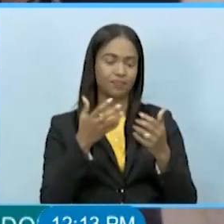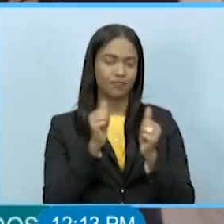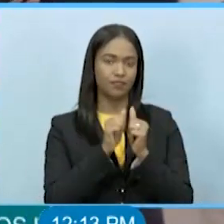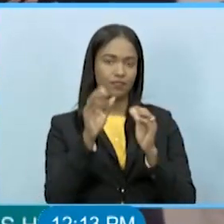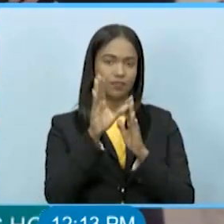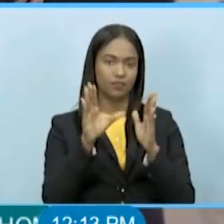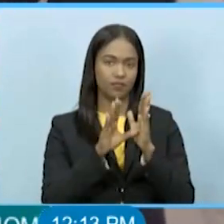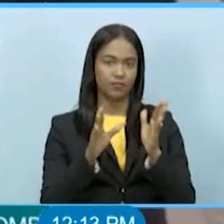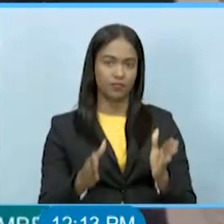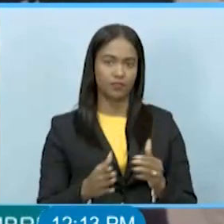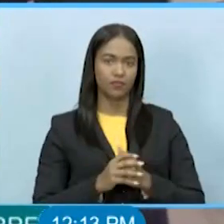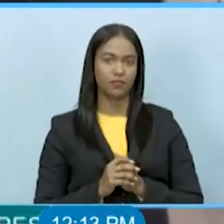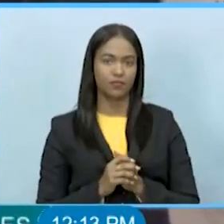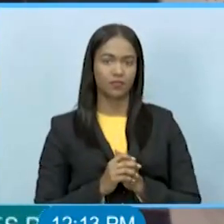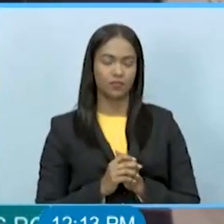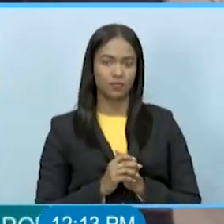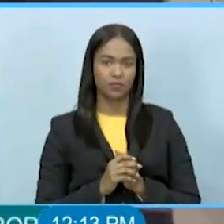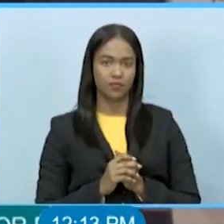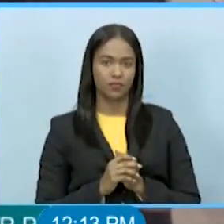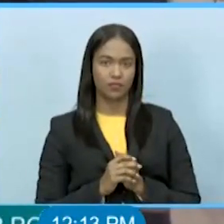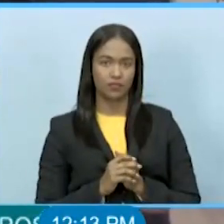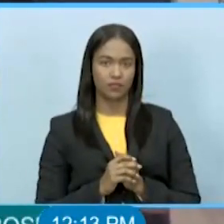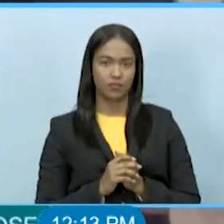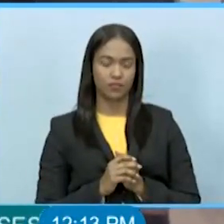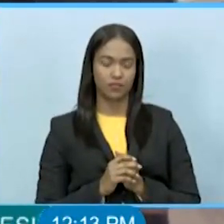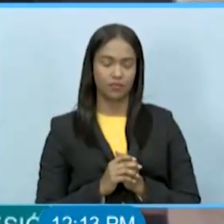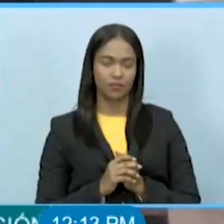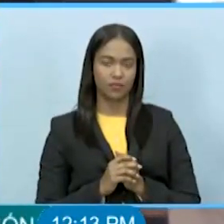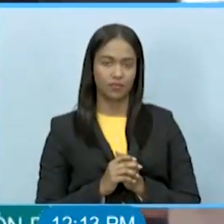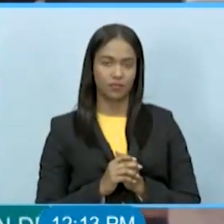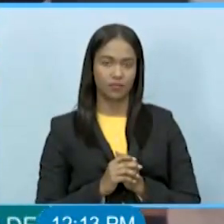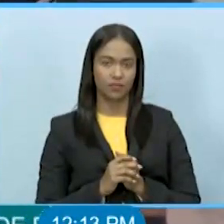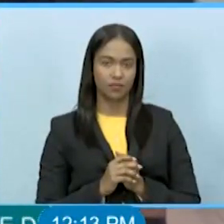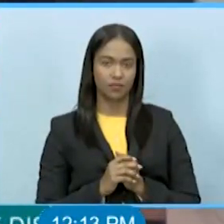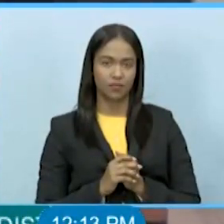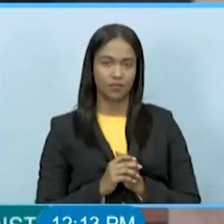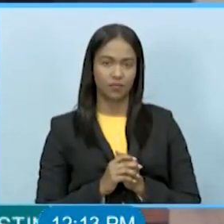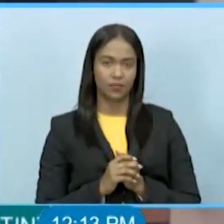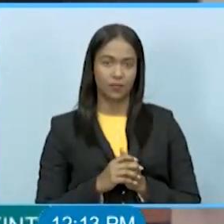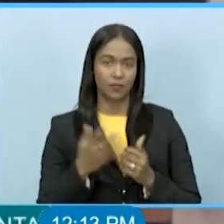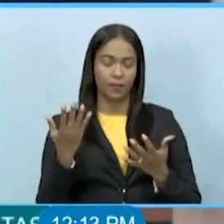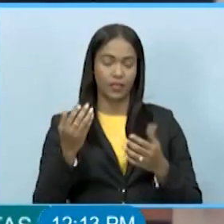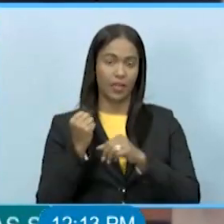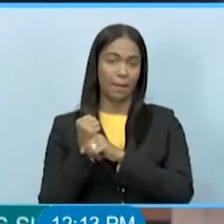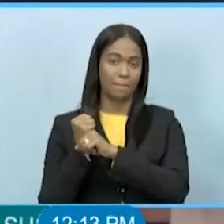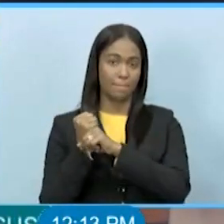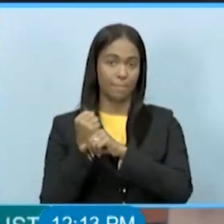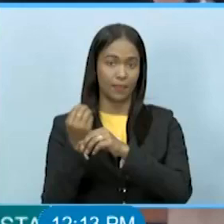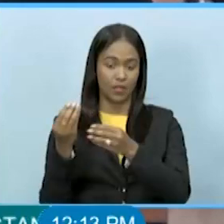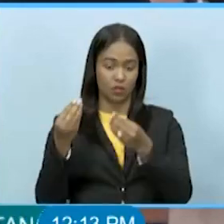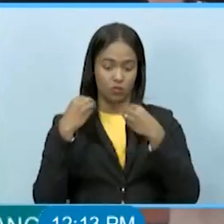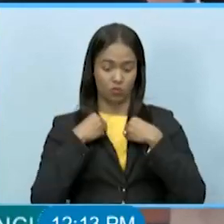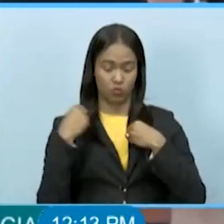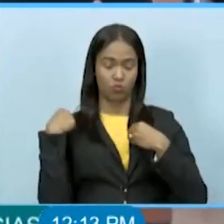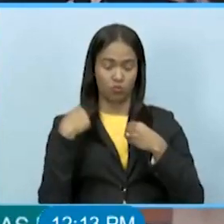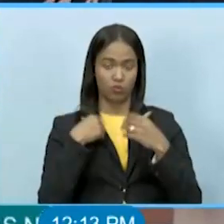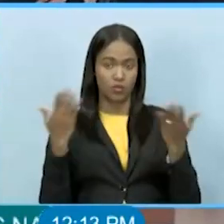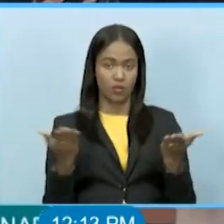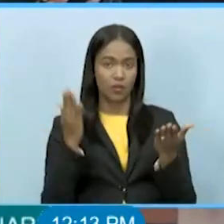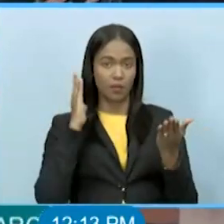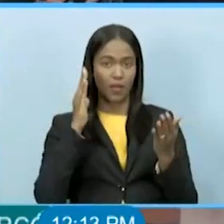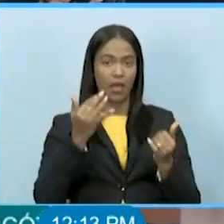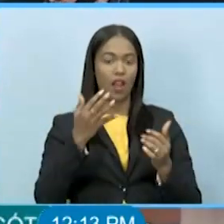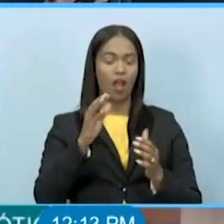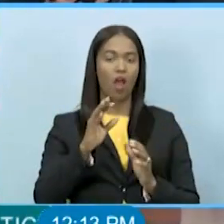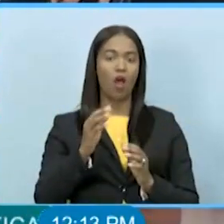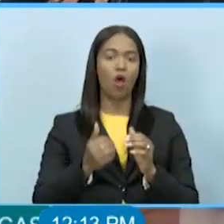ley. Entonces, el presidente de la Junta, que esté tranquilo, que la pelota está en la cancha nuestra. Aquí nosotros vamos a tratar de meter la